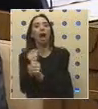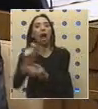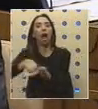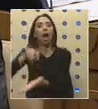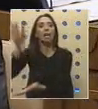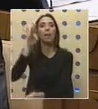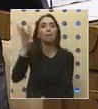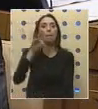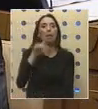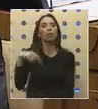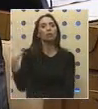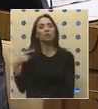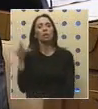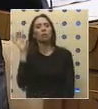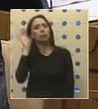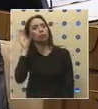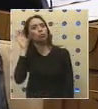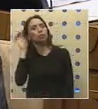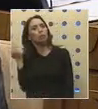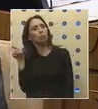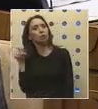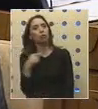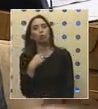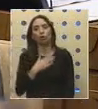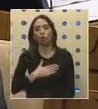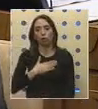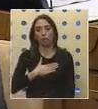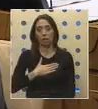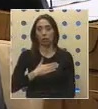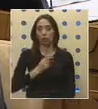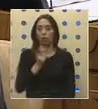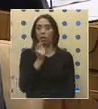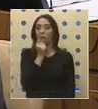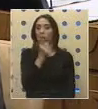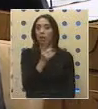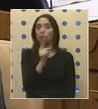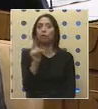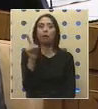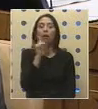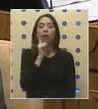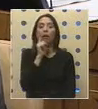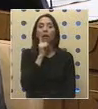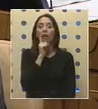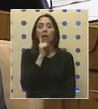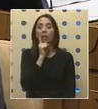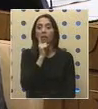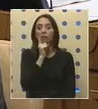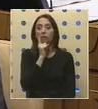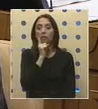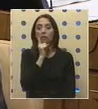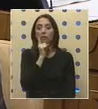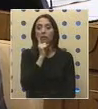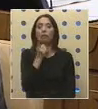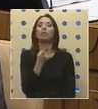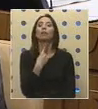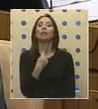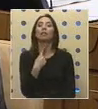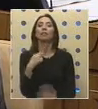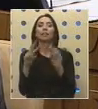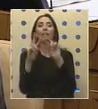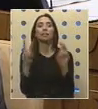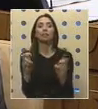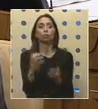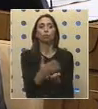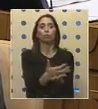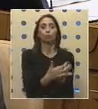persistentemente. Y yo quisiera denunciar quiénes son efectivamente los que están, a quienes les interesa el tema del ingreso